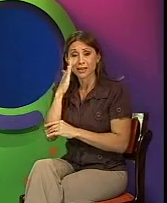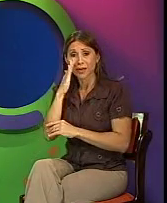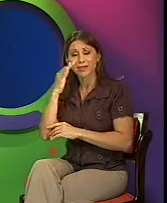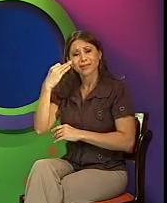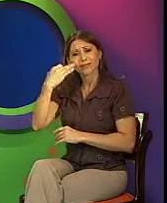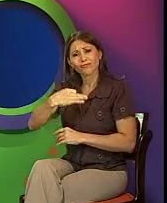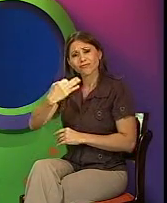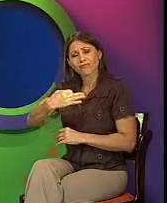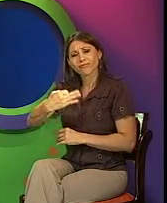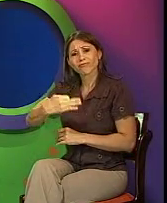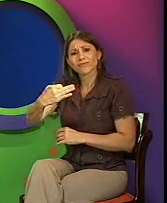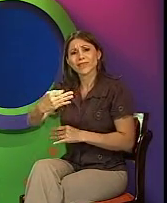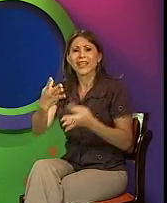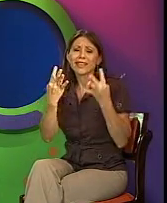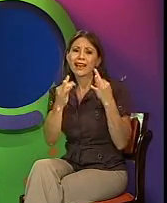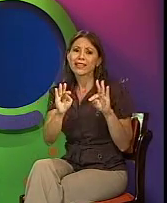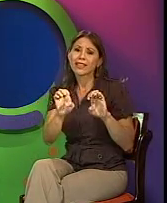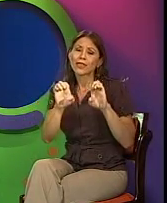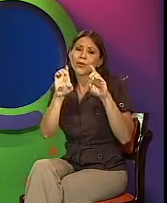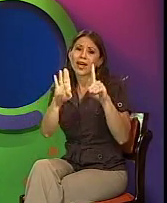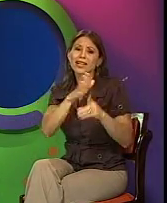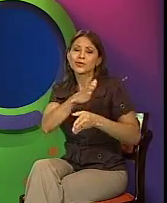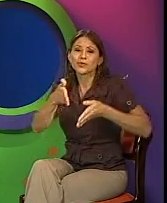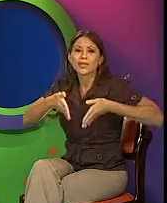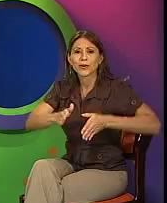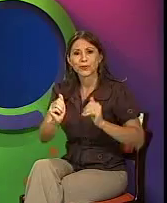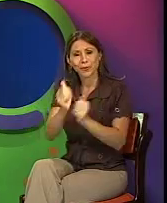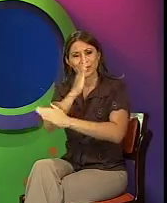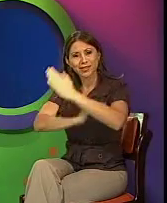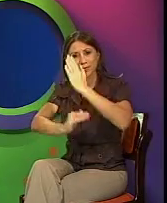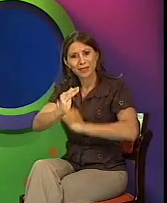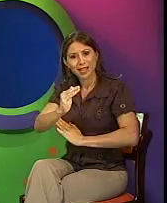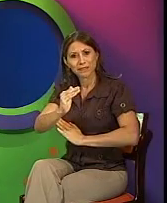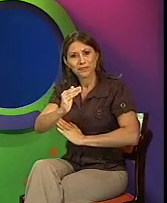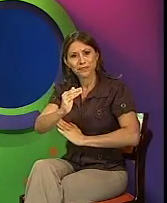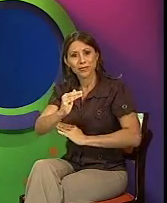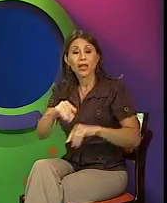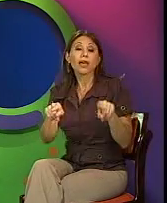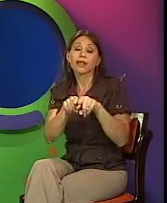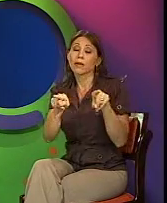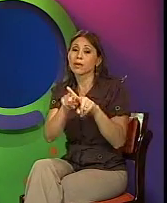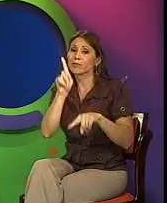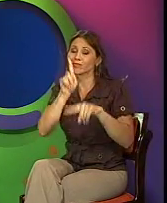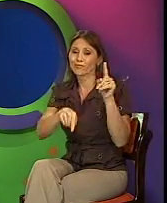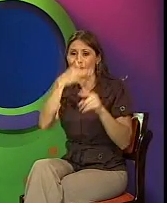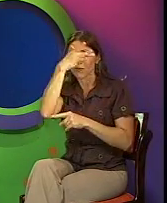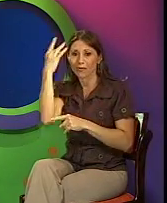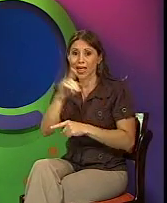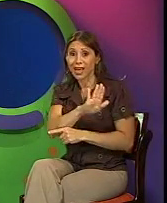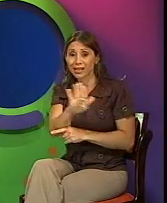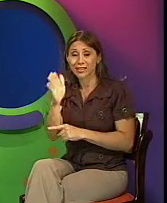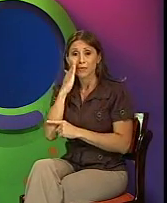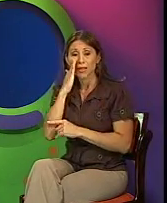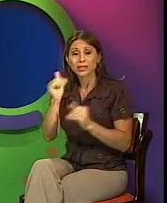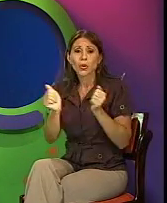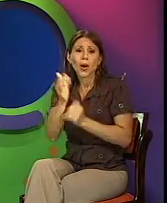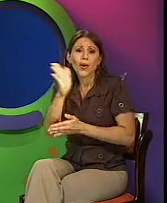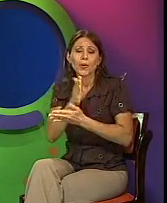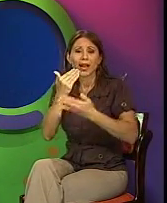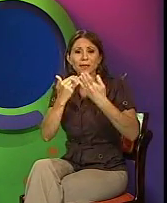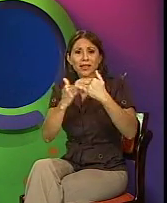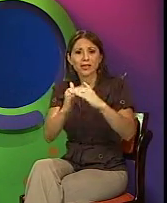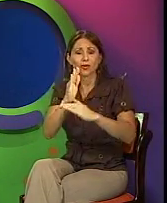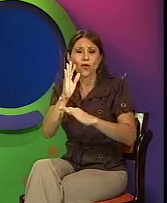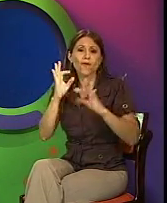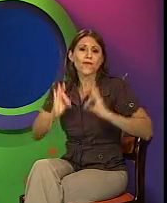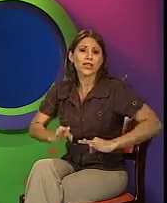día tras día tratan de educar a sus hijos que presentan alguna discapacidad. Y sin olvidar a esas madres que con alguna limitación física